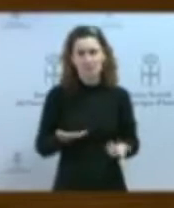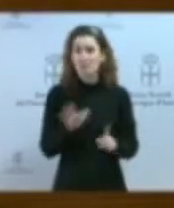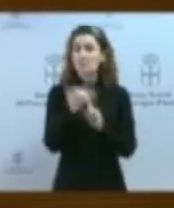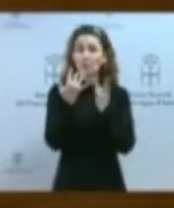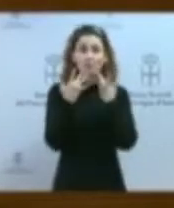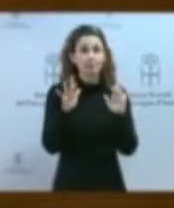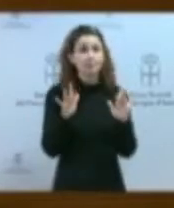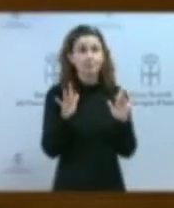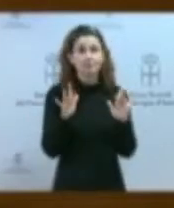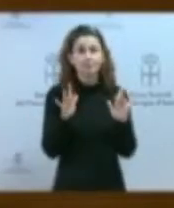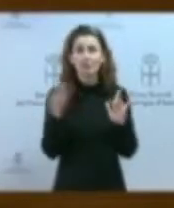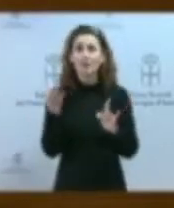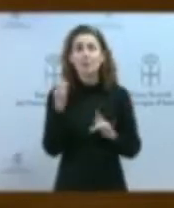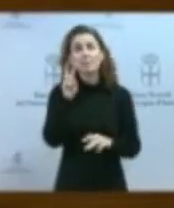social.